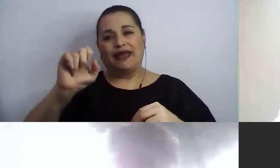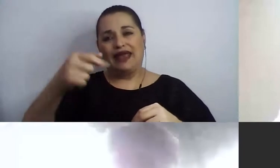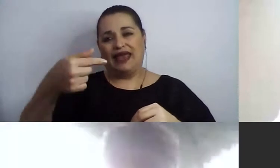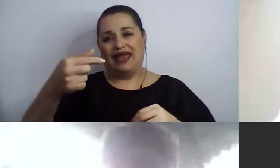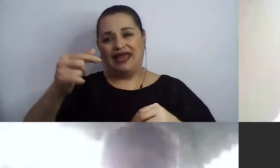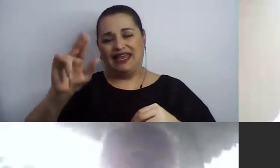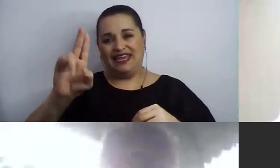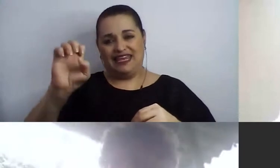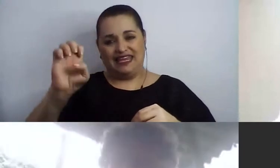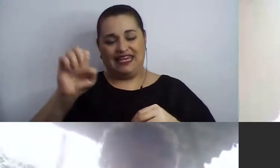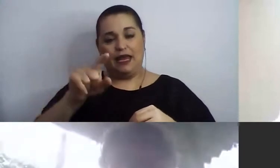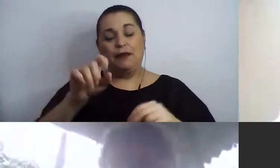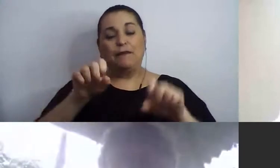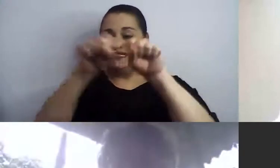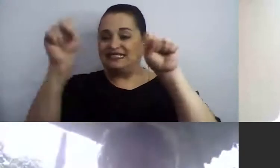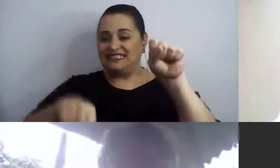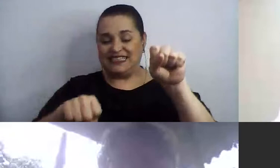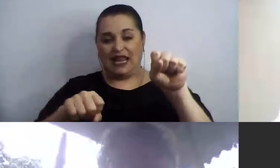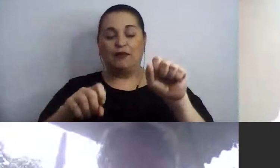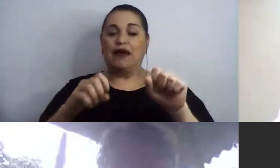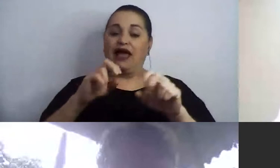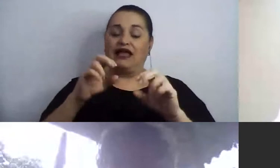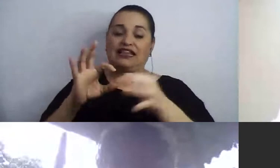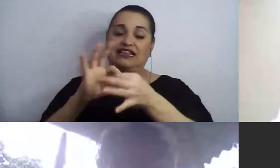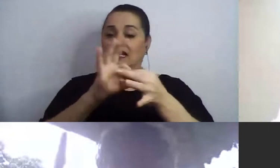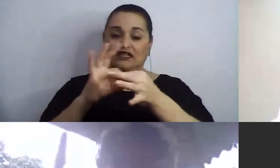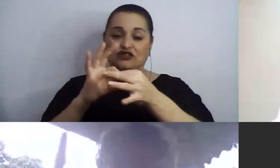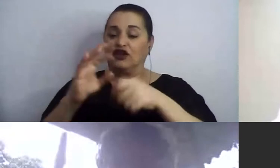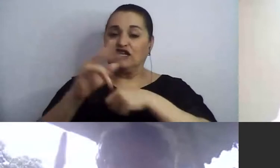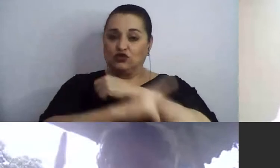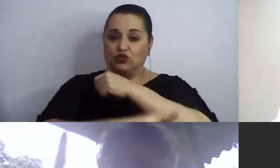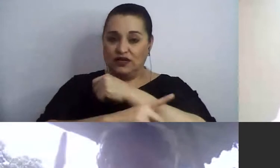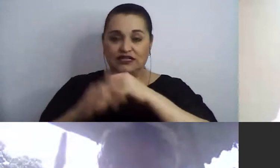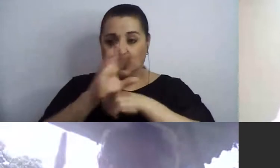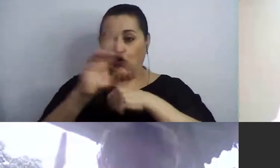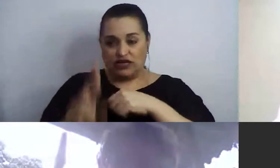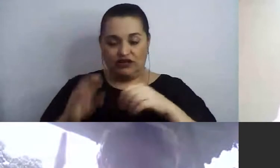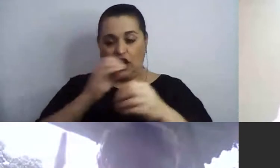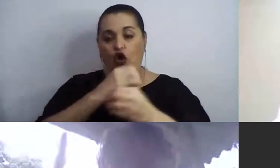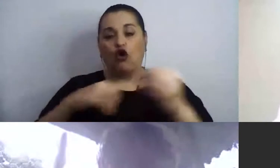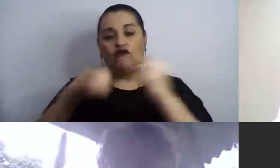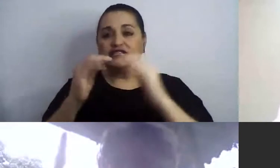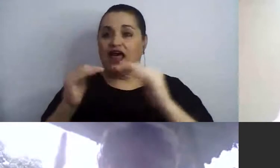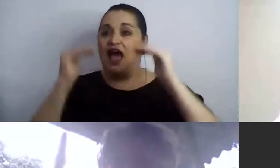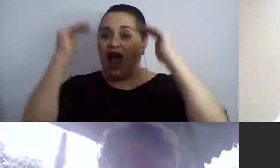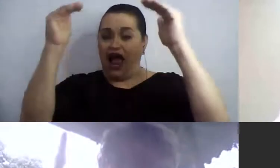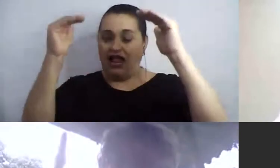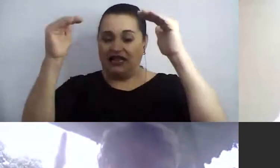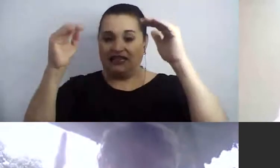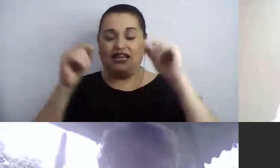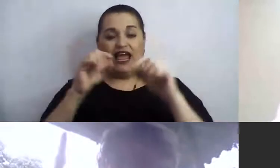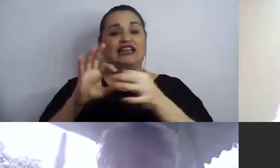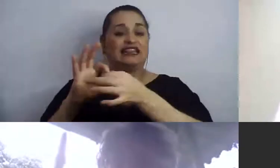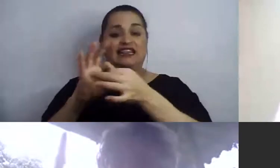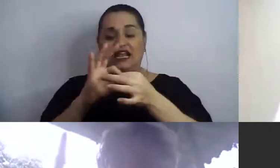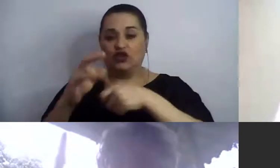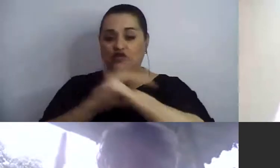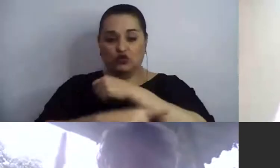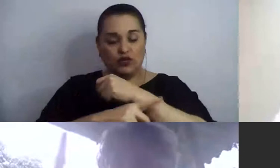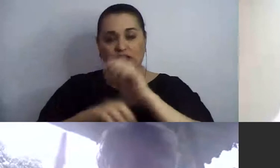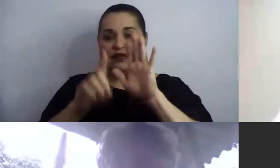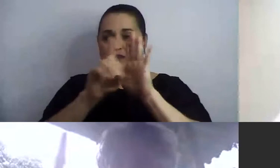para el sistema de Naciones Unidas en Costa Rica oficina de alta comisionada de Naciones Unidas para los